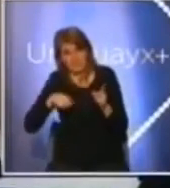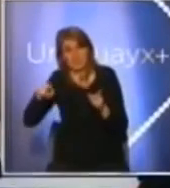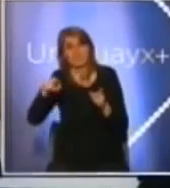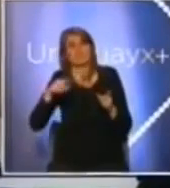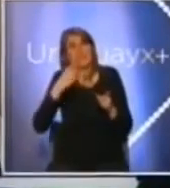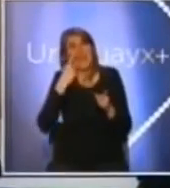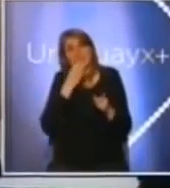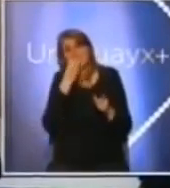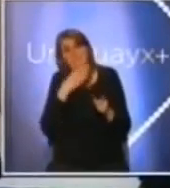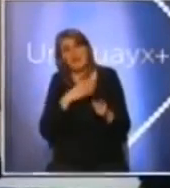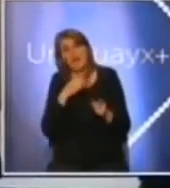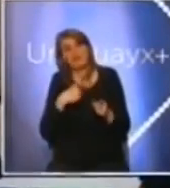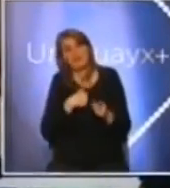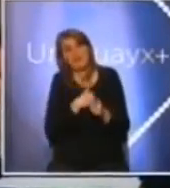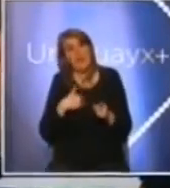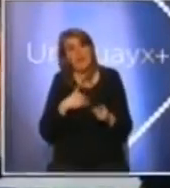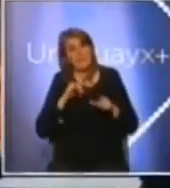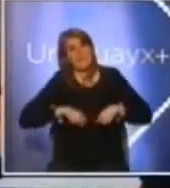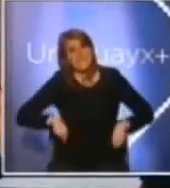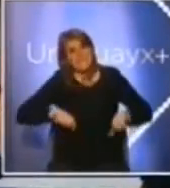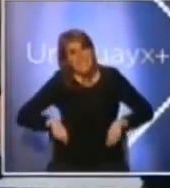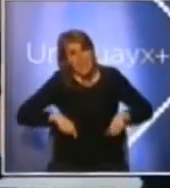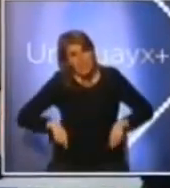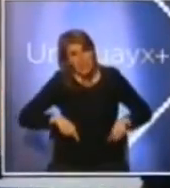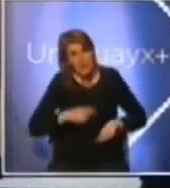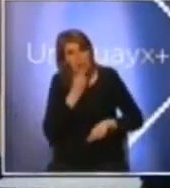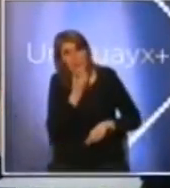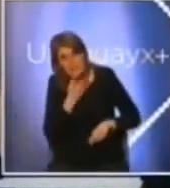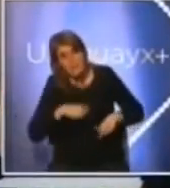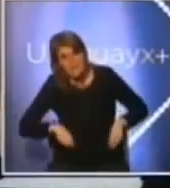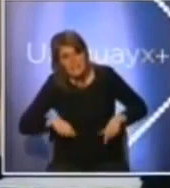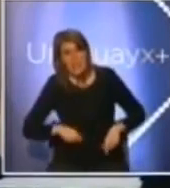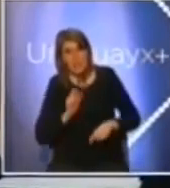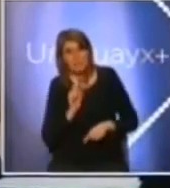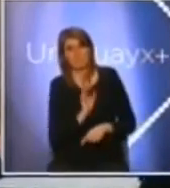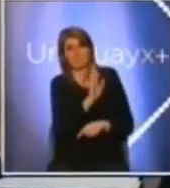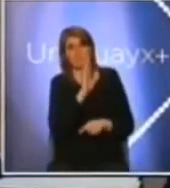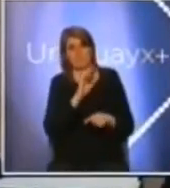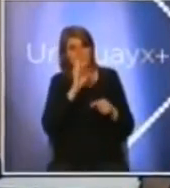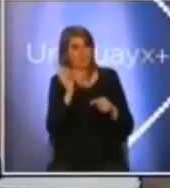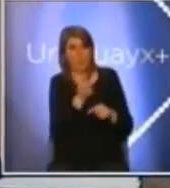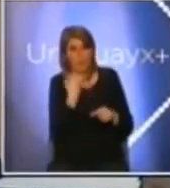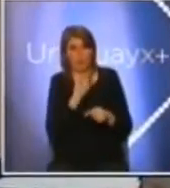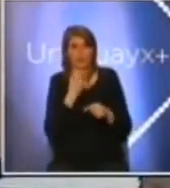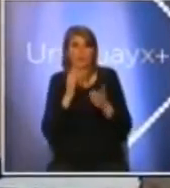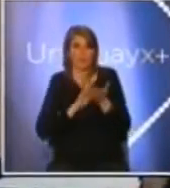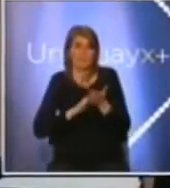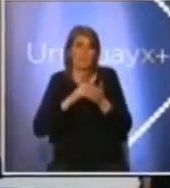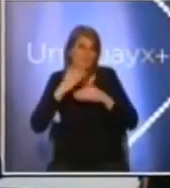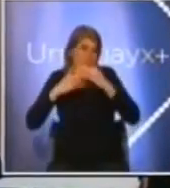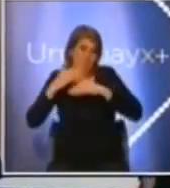Fortaleceremos el rol de los ministerios relacionados con la producción y el propio gabinete productivo que ya está